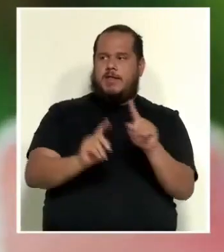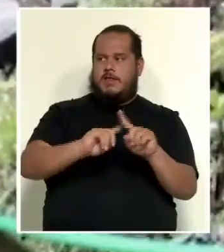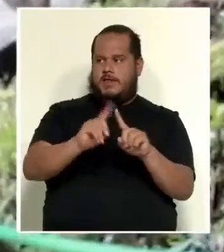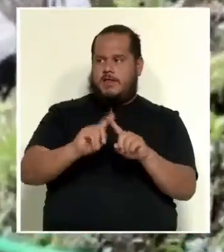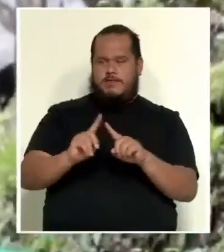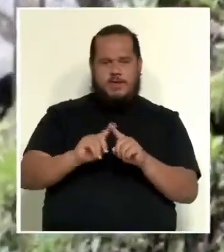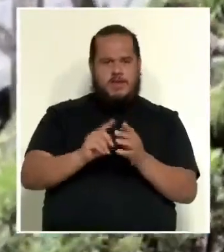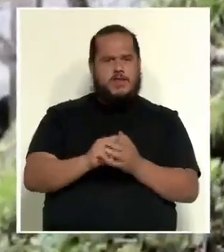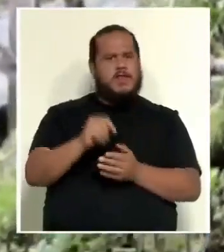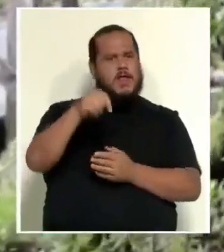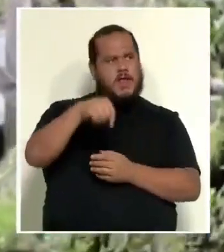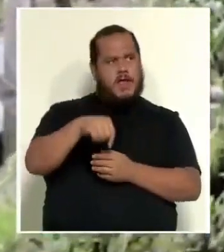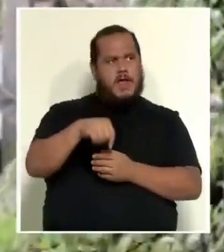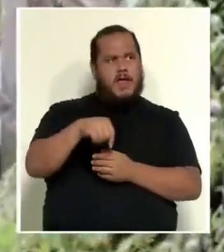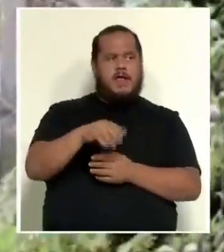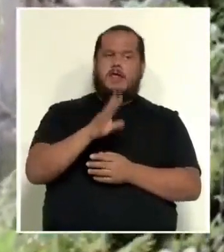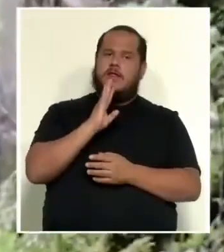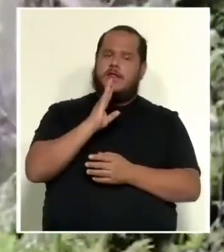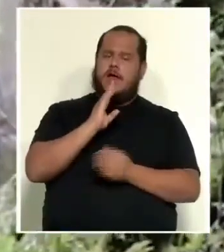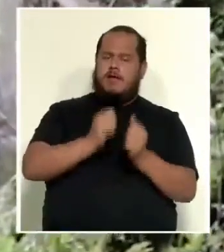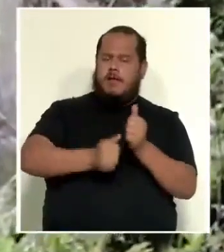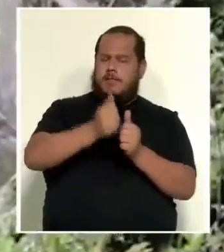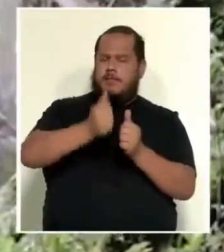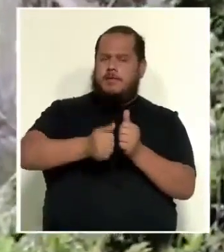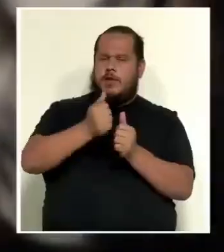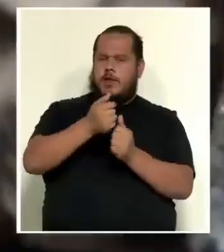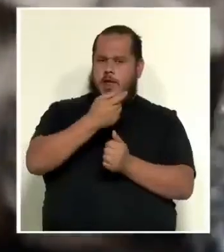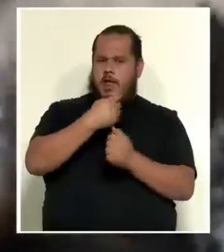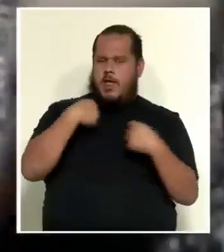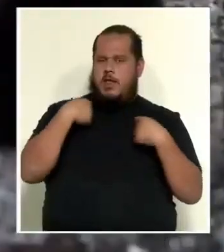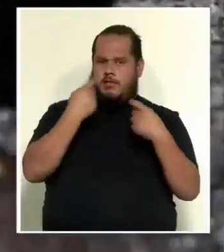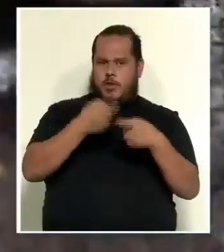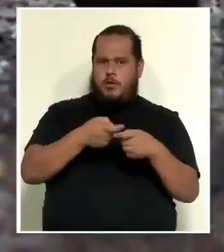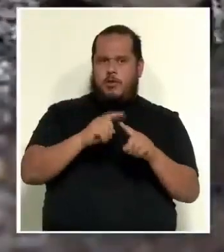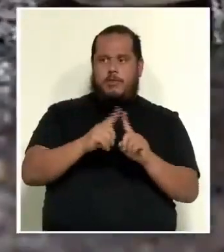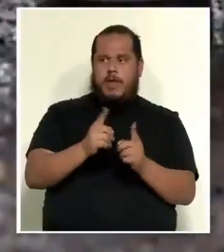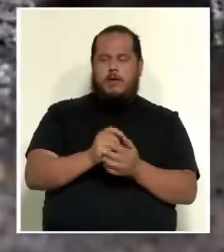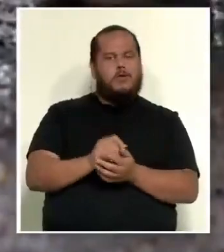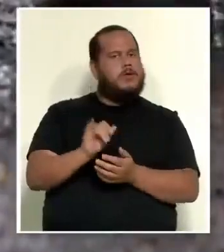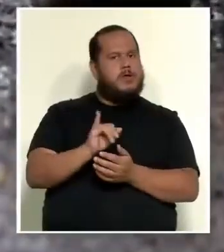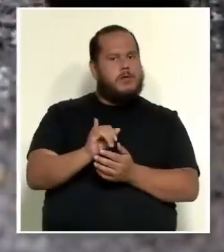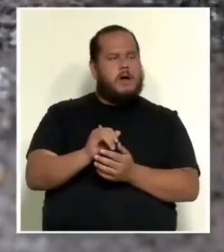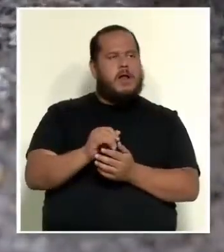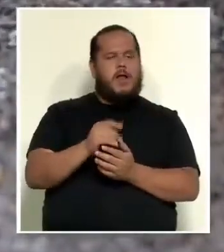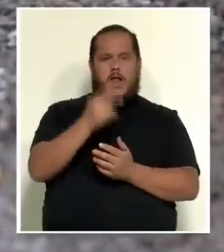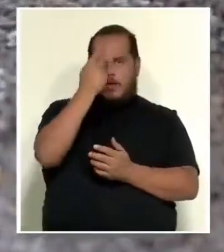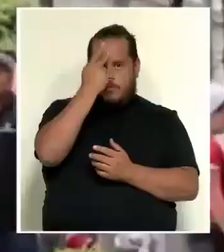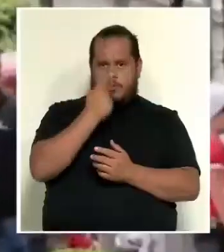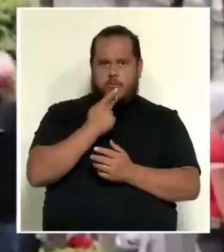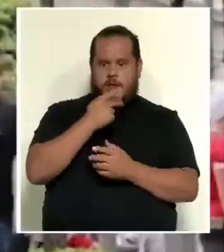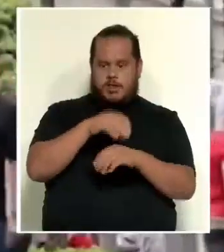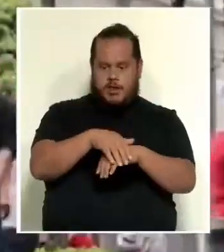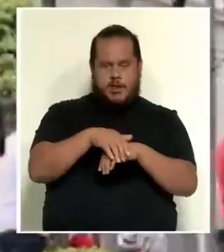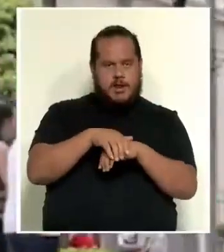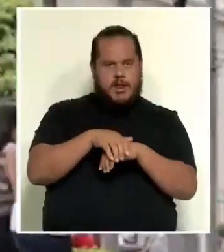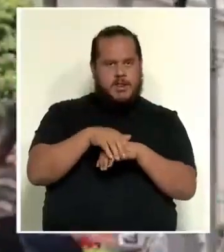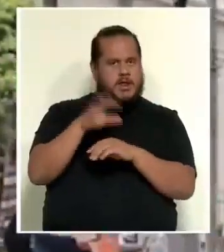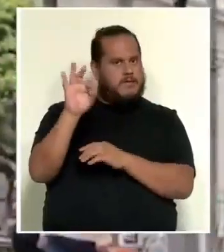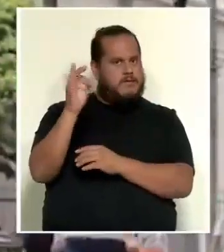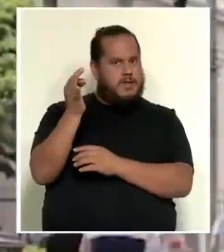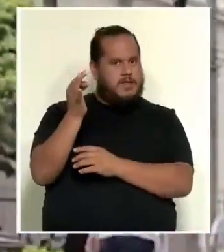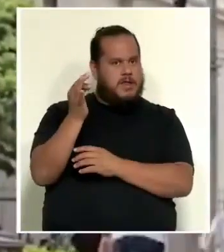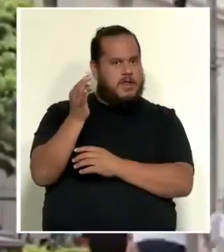diferentes. Aquí se habla mayoritariamente español, pero también portugués, inglés,